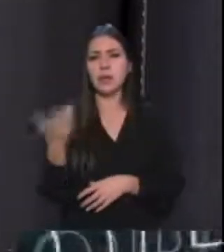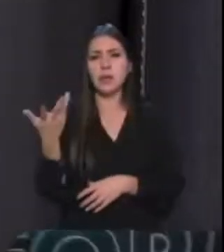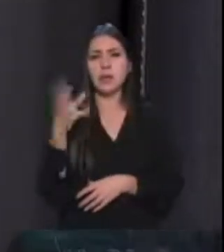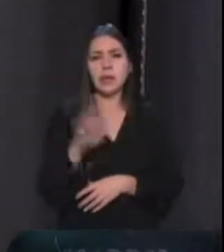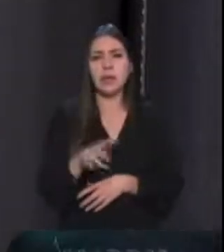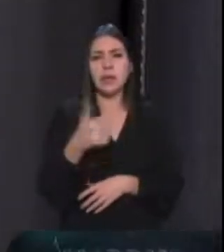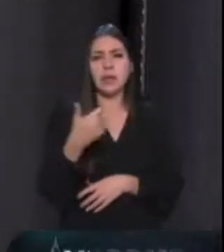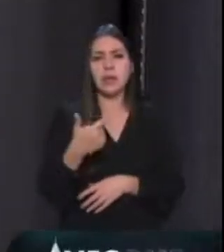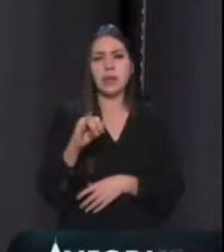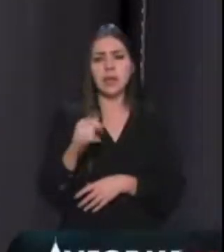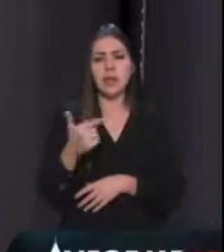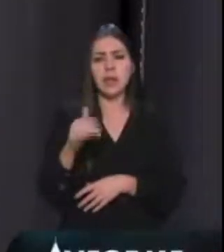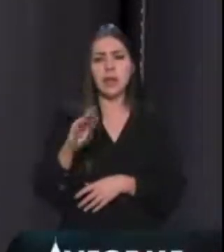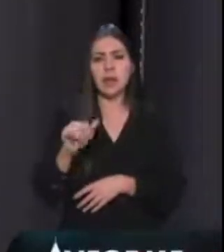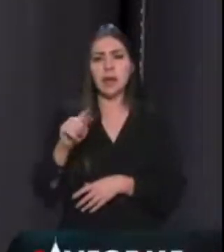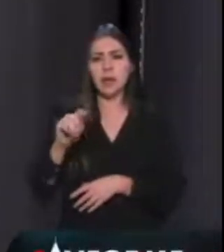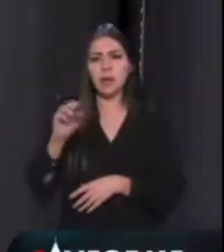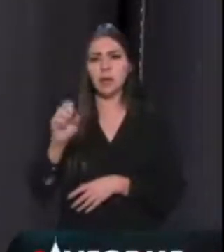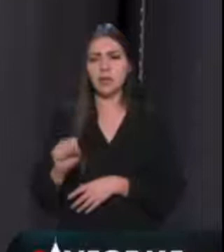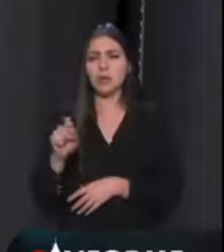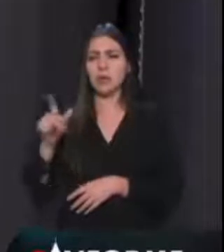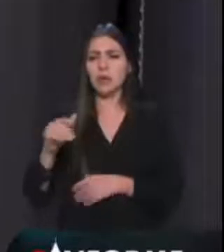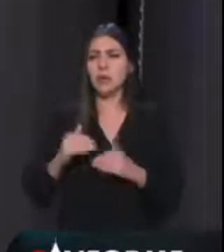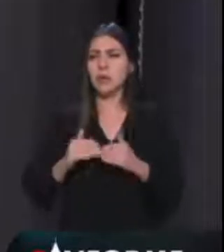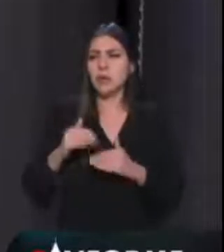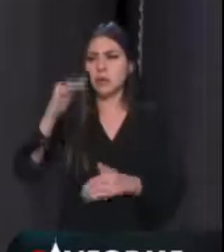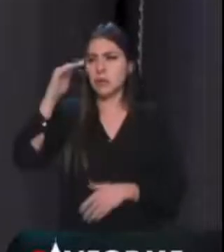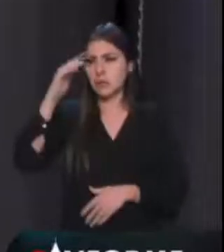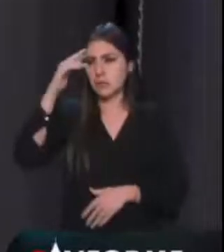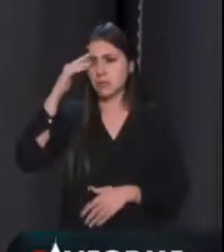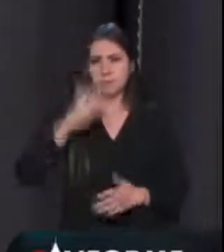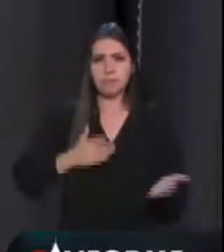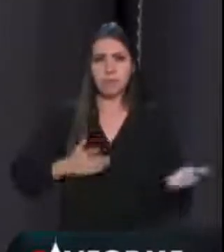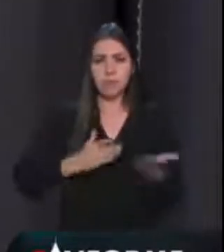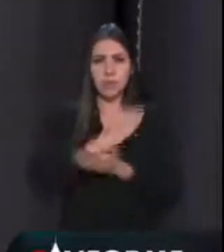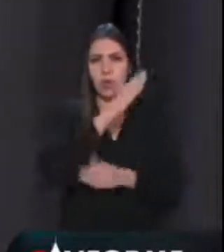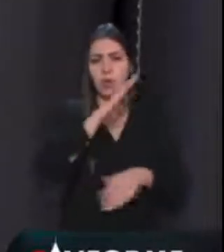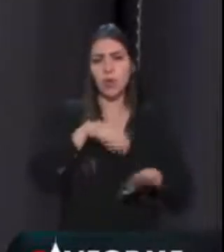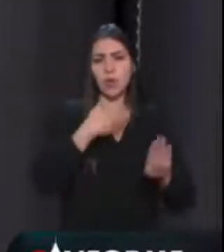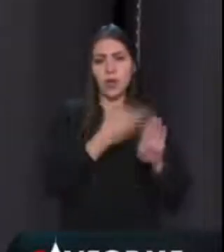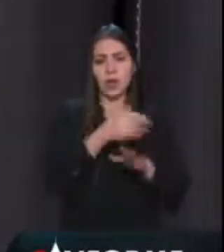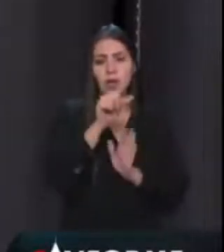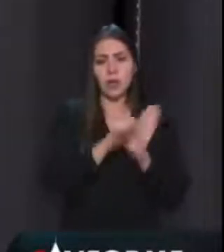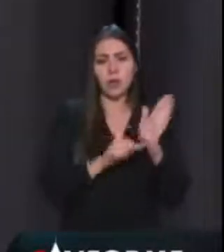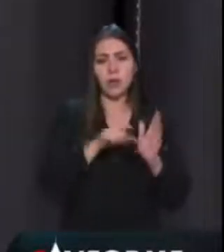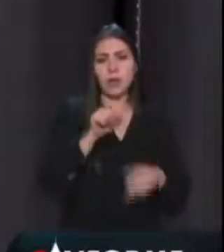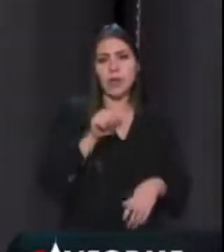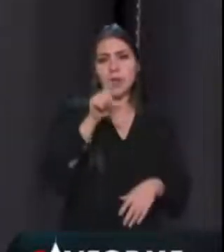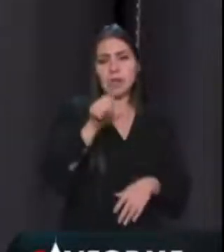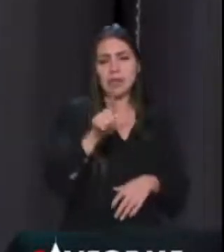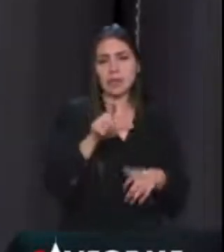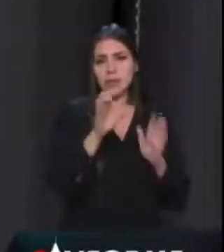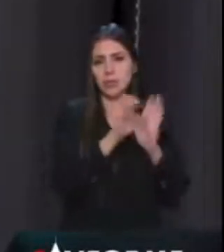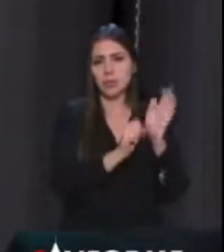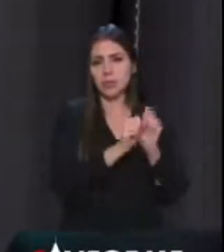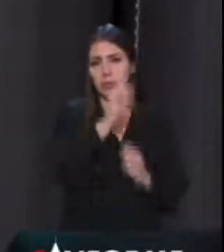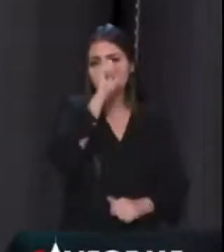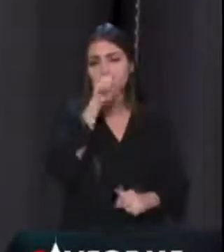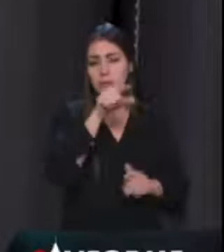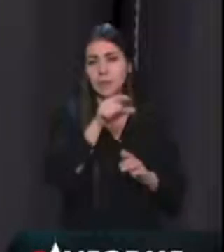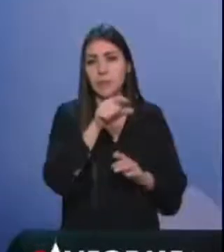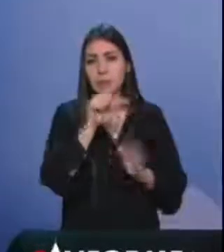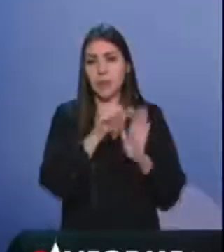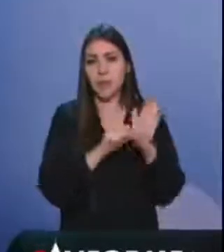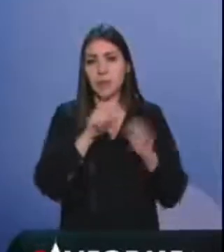un 46%, violando abiertamente el artículo 27 constitucional, porque el artículo 27